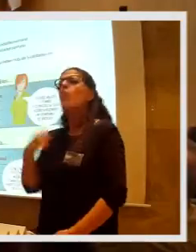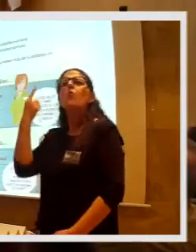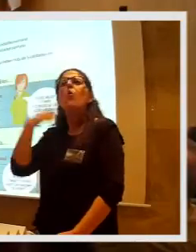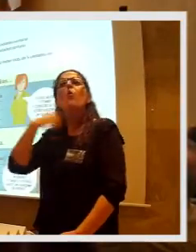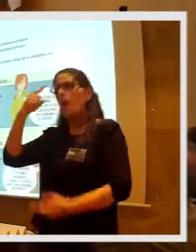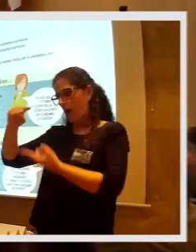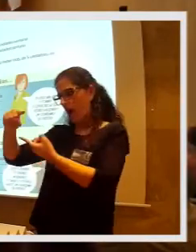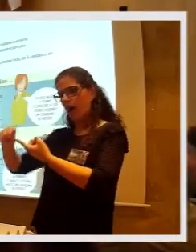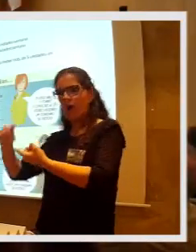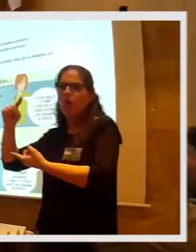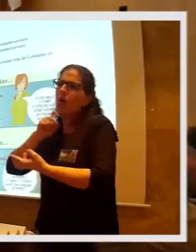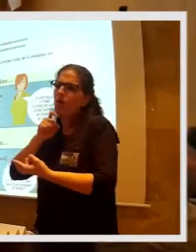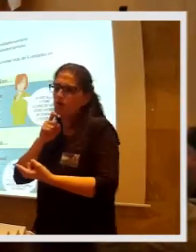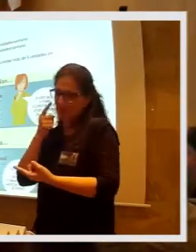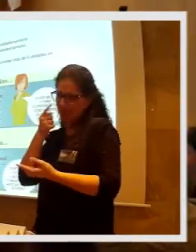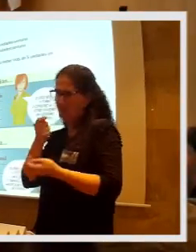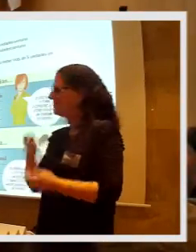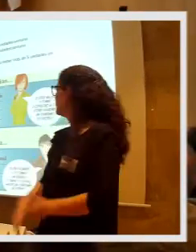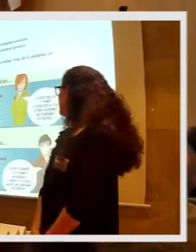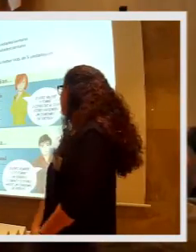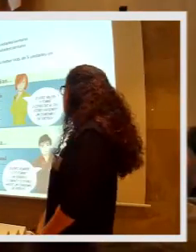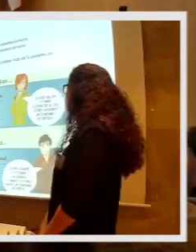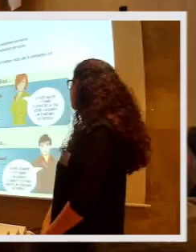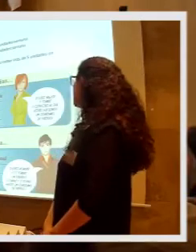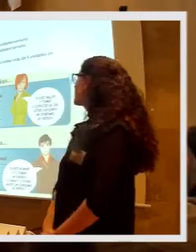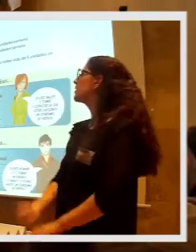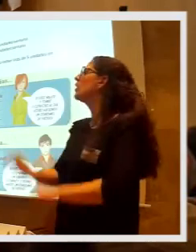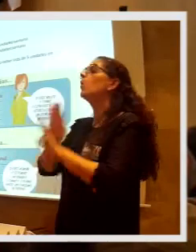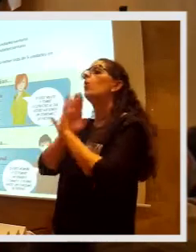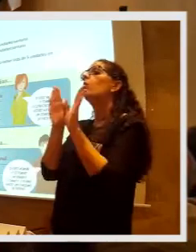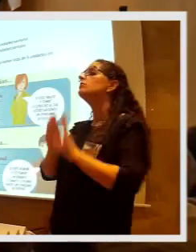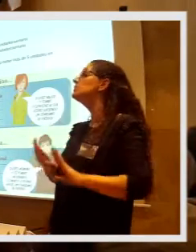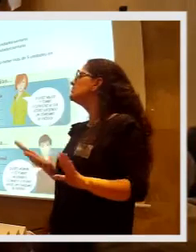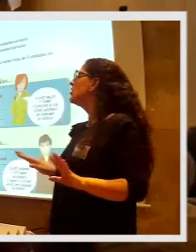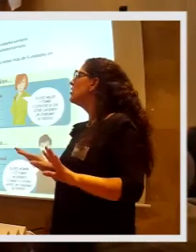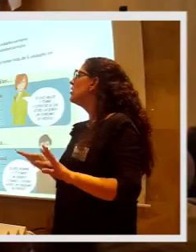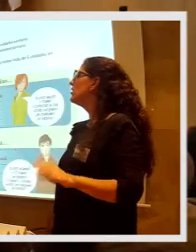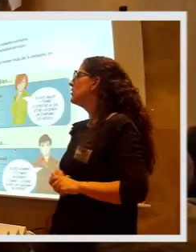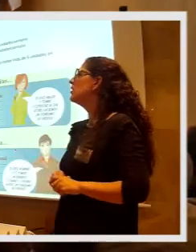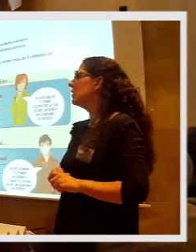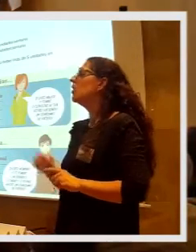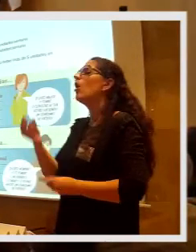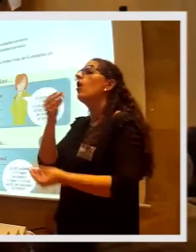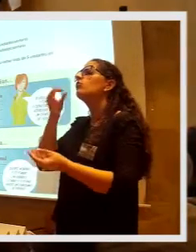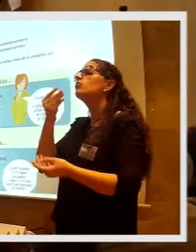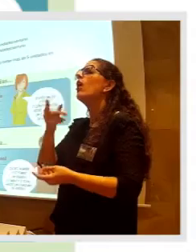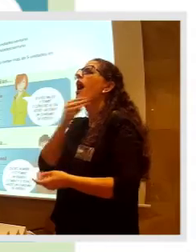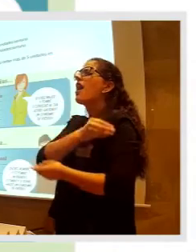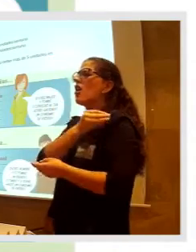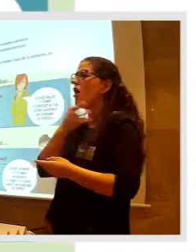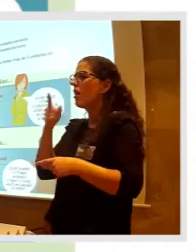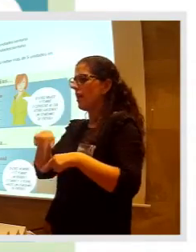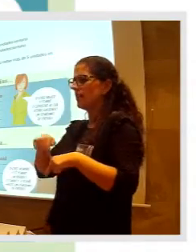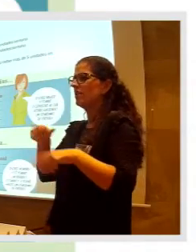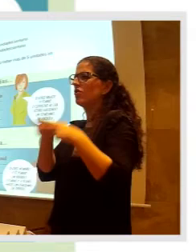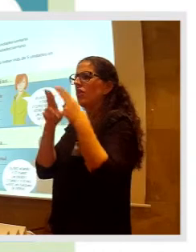¿de acuerdo? Y ya mi última diapositiva para recordar que tenemos un consumo que que decimos que es abusivo de alcohol, que veis